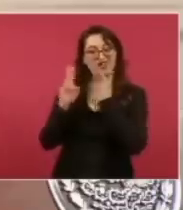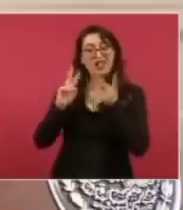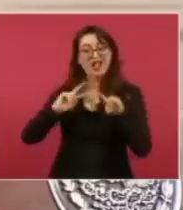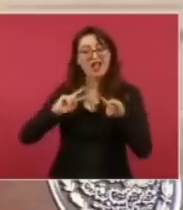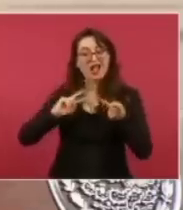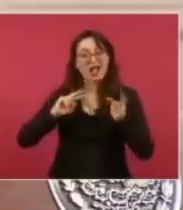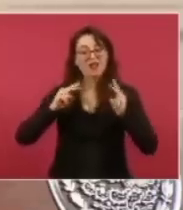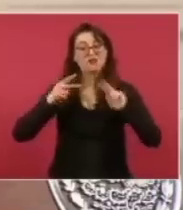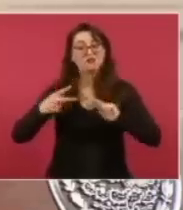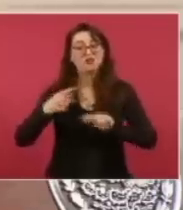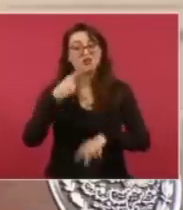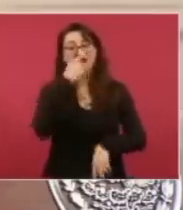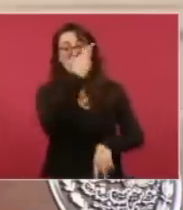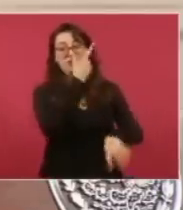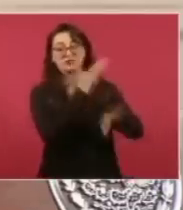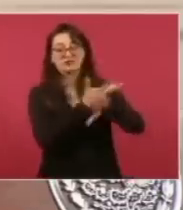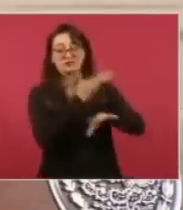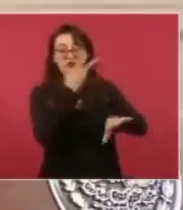del Pentágono,